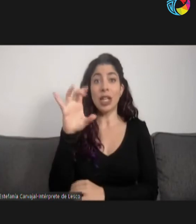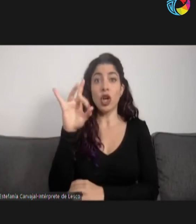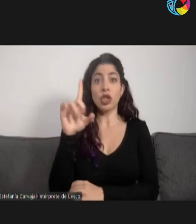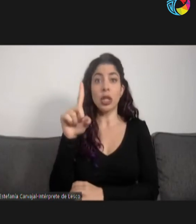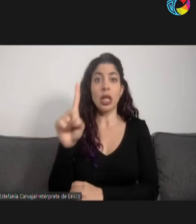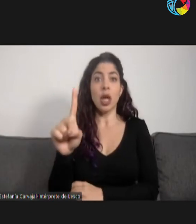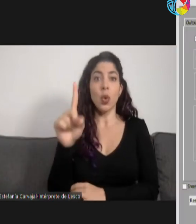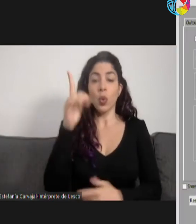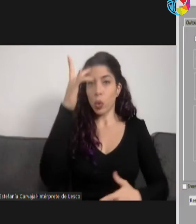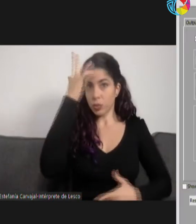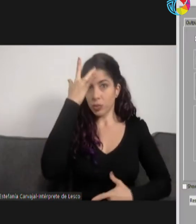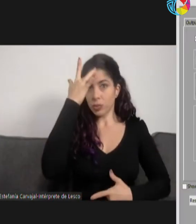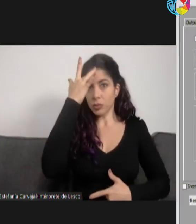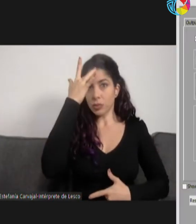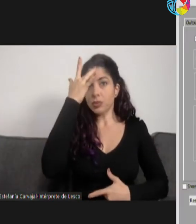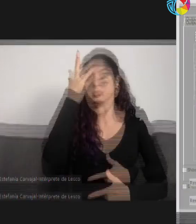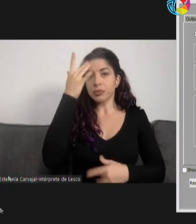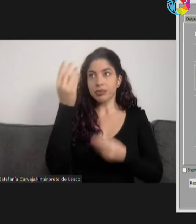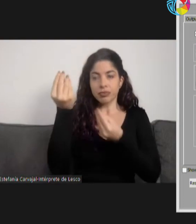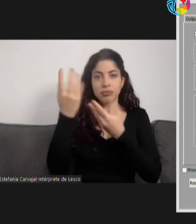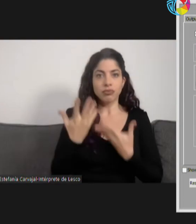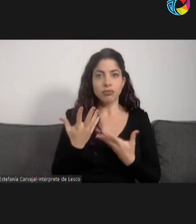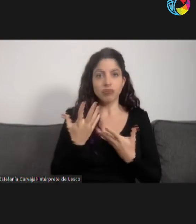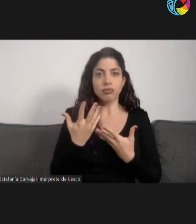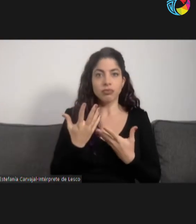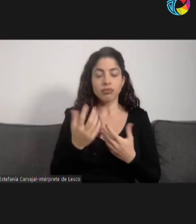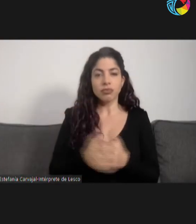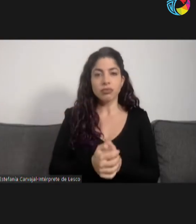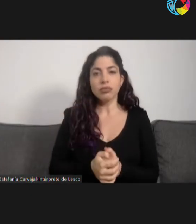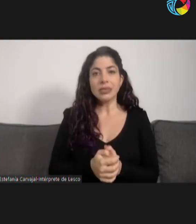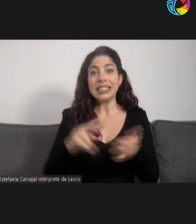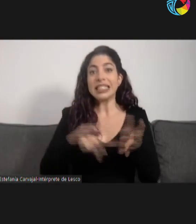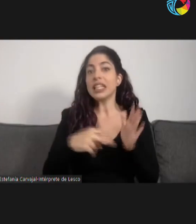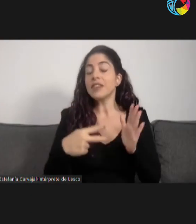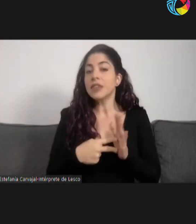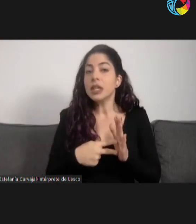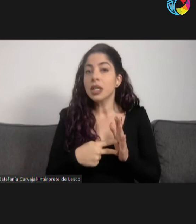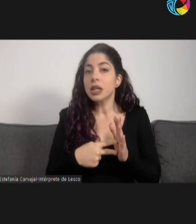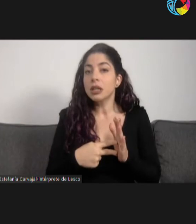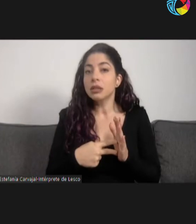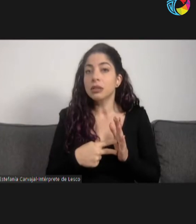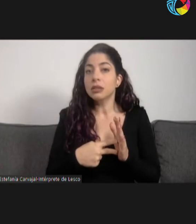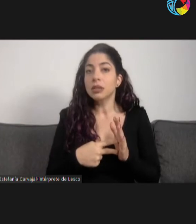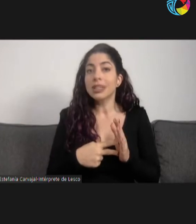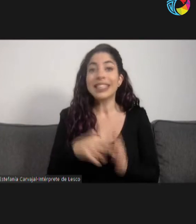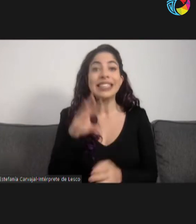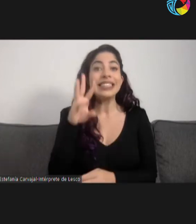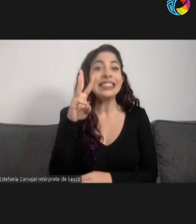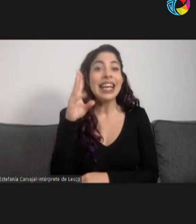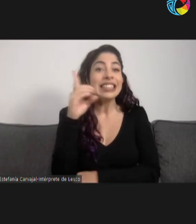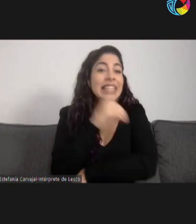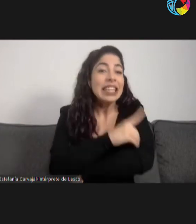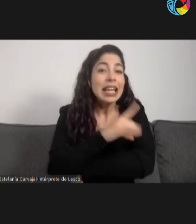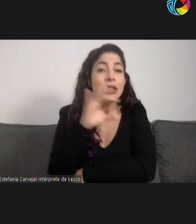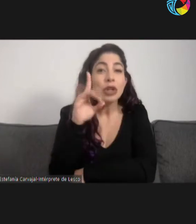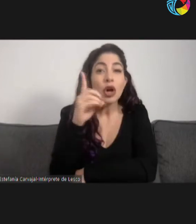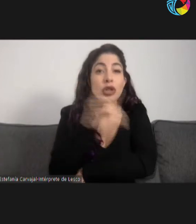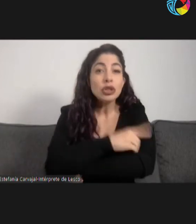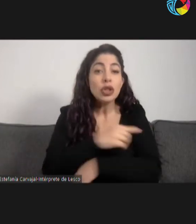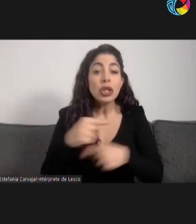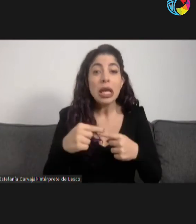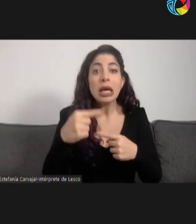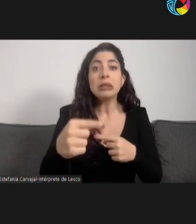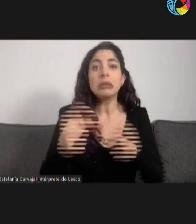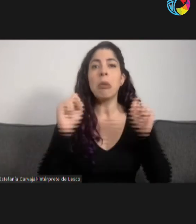casos reportados. Estamos hablando que en 6 días, 8 días, podríamos perfectamente llegar